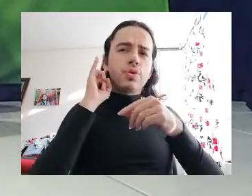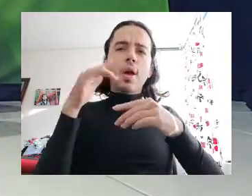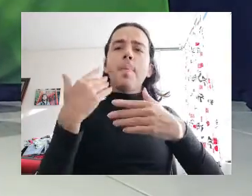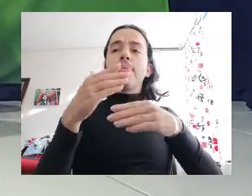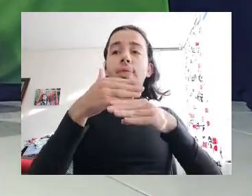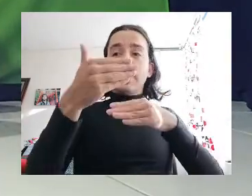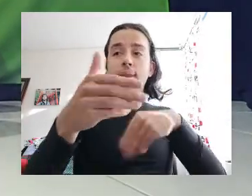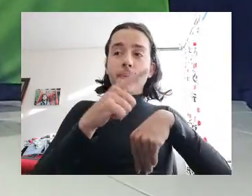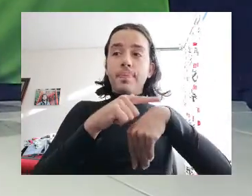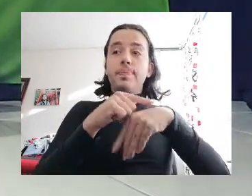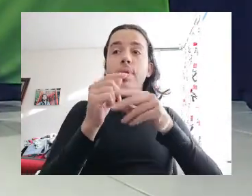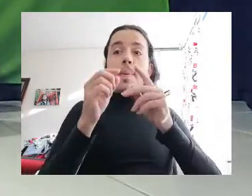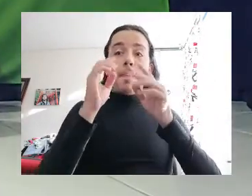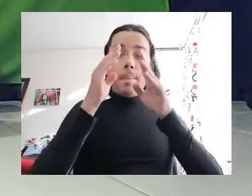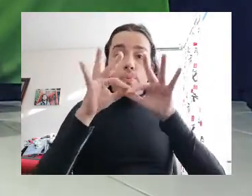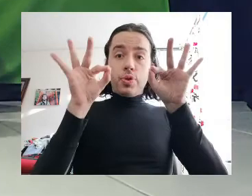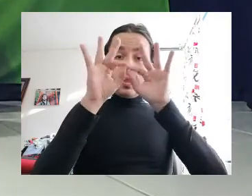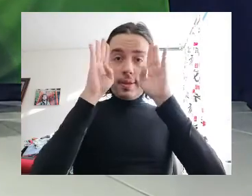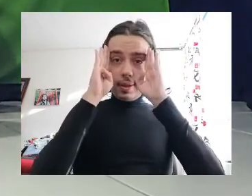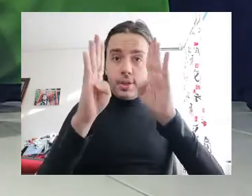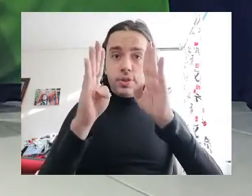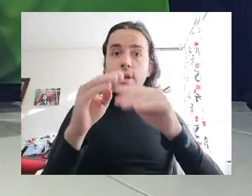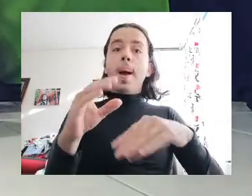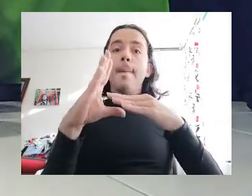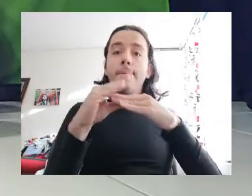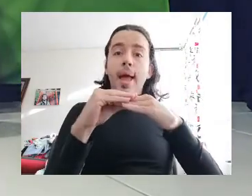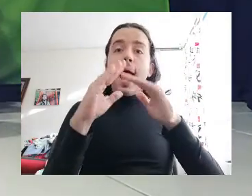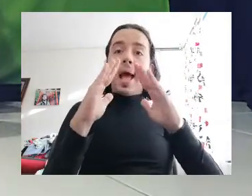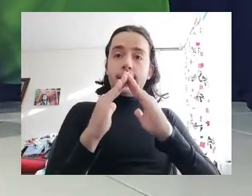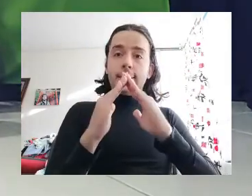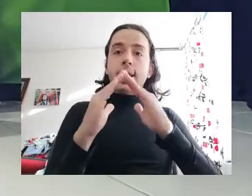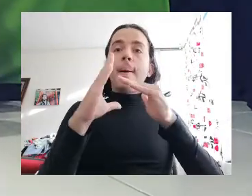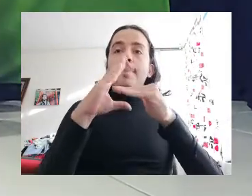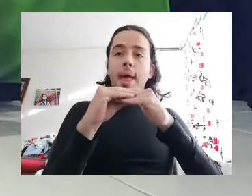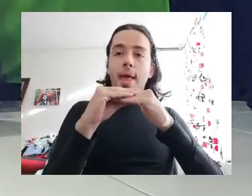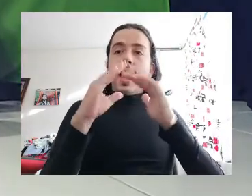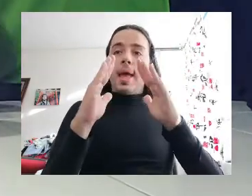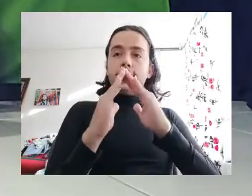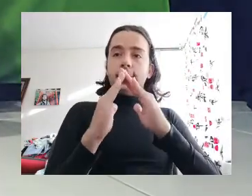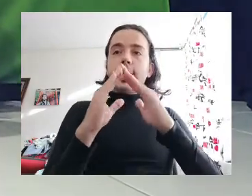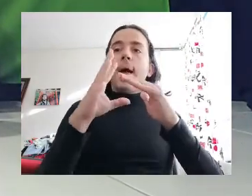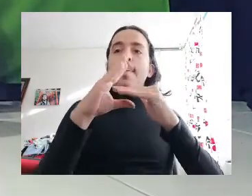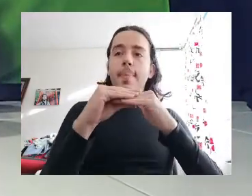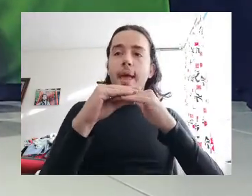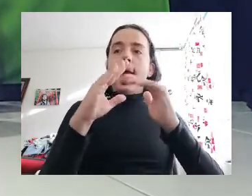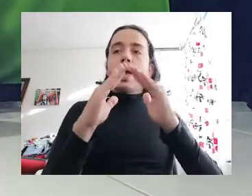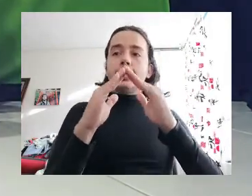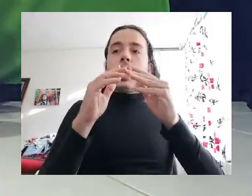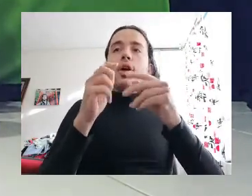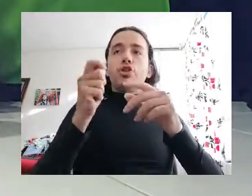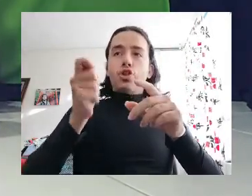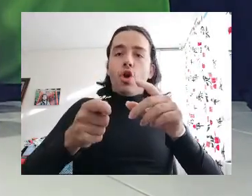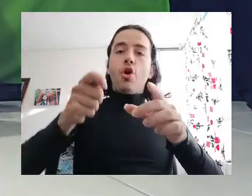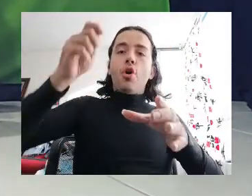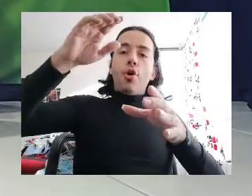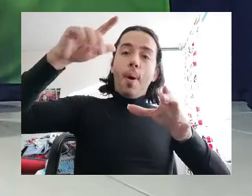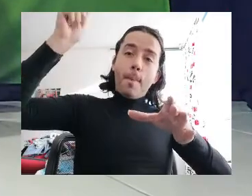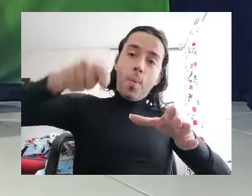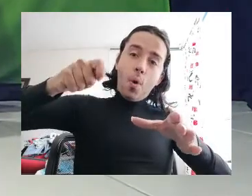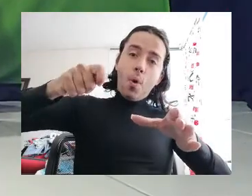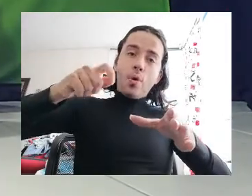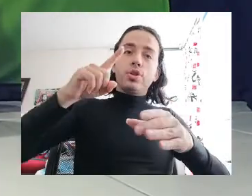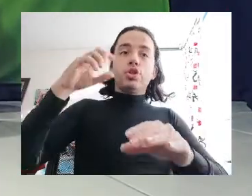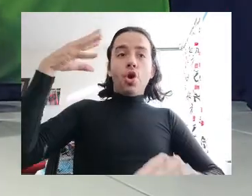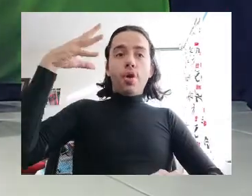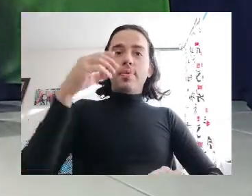la siguiente manera. Pon atención primero. Pan, casa, pan, casa, pan, casa,